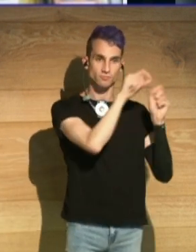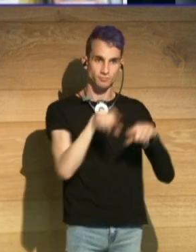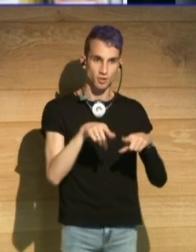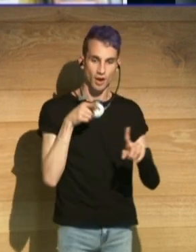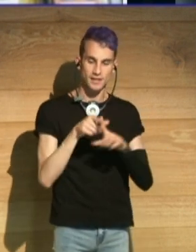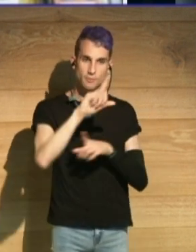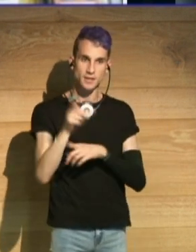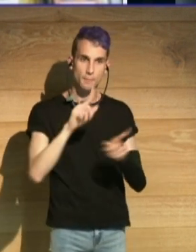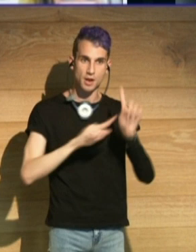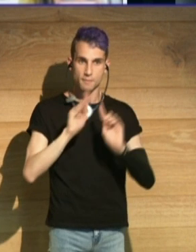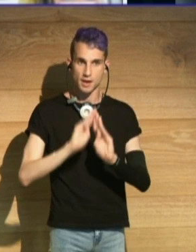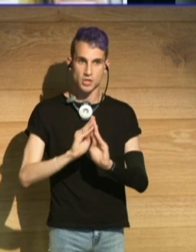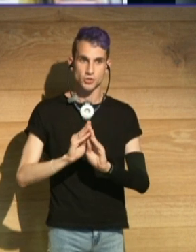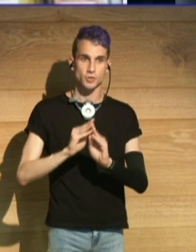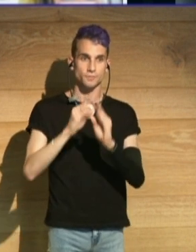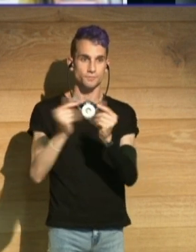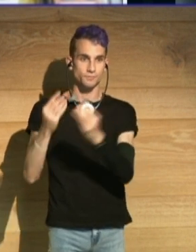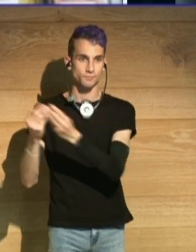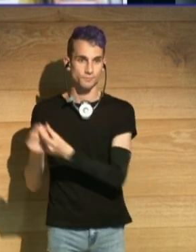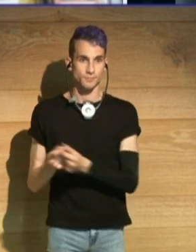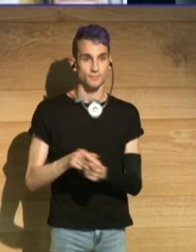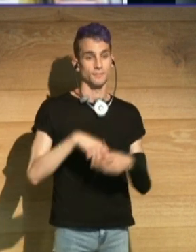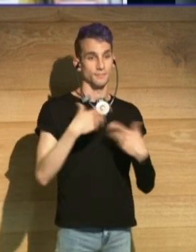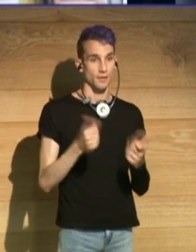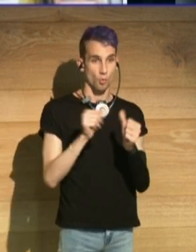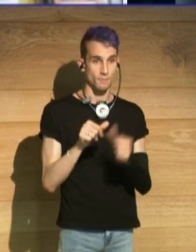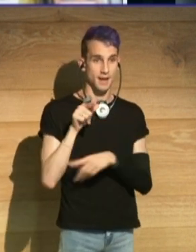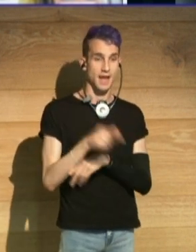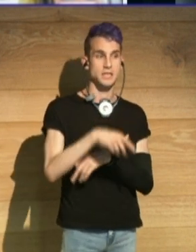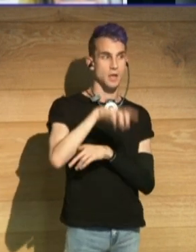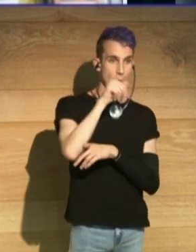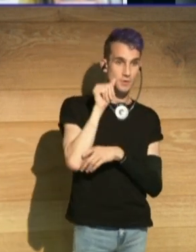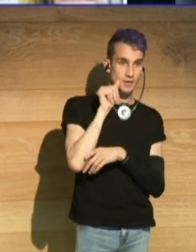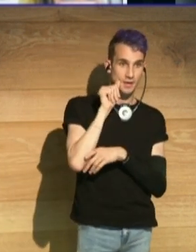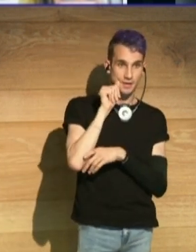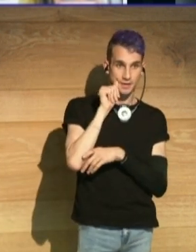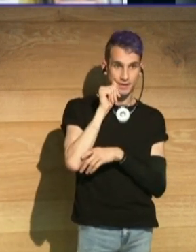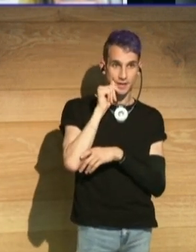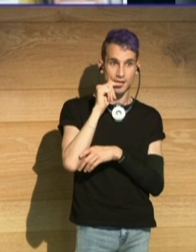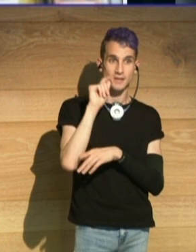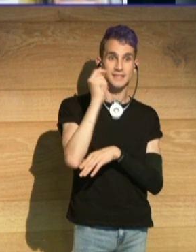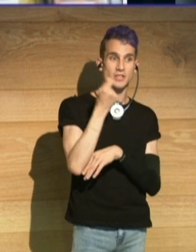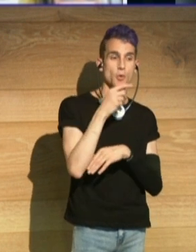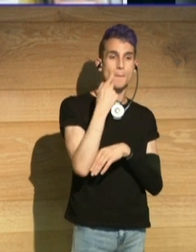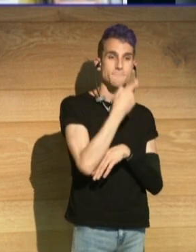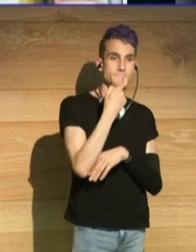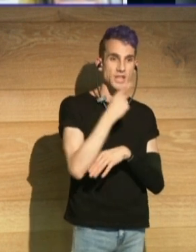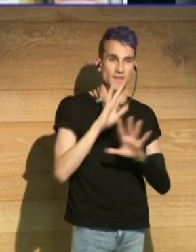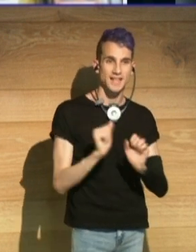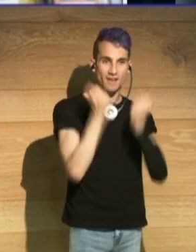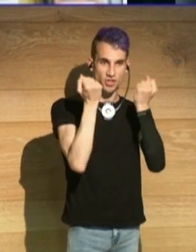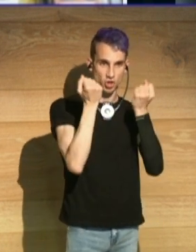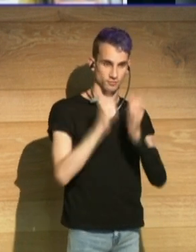forma Mussolini encarna otro mito, un mito casi cristológico, mesiánico, podríamos decir, un mito de